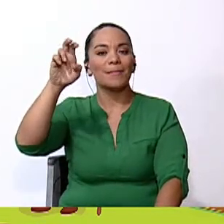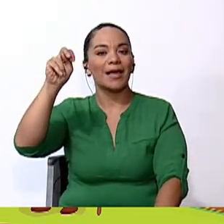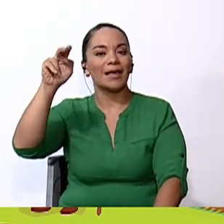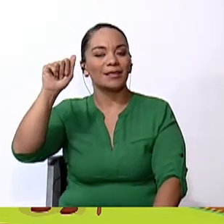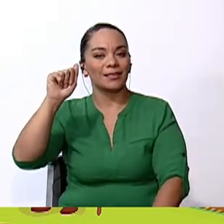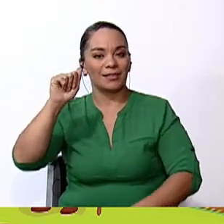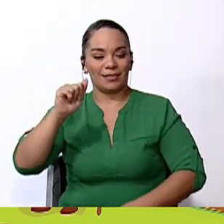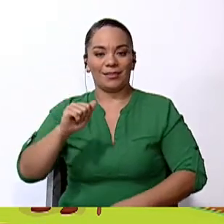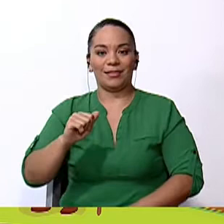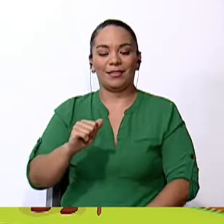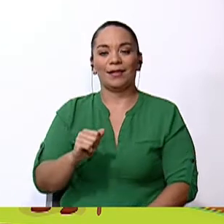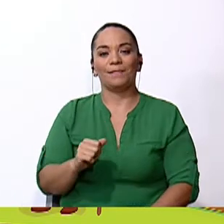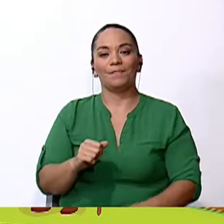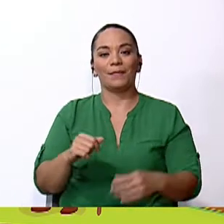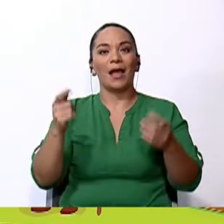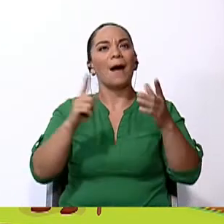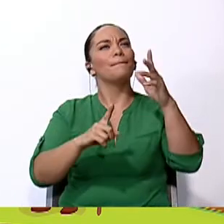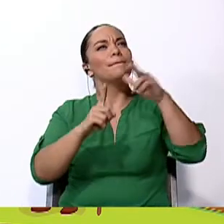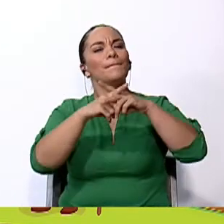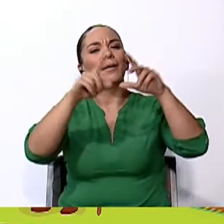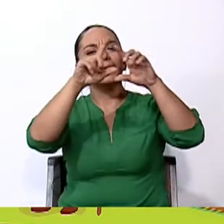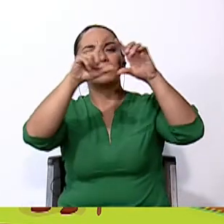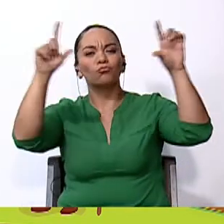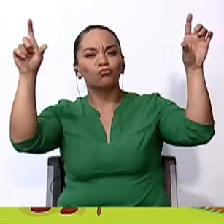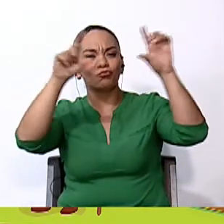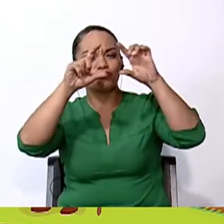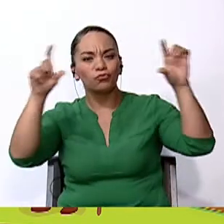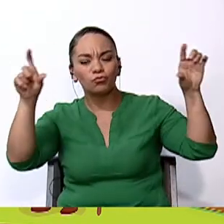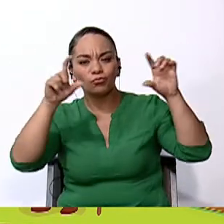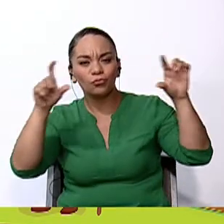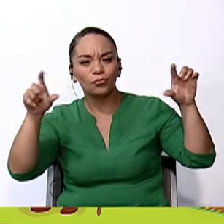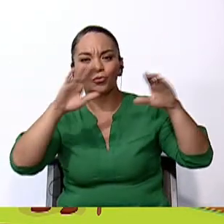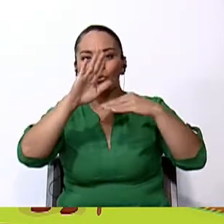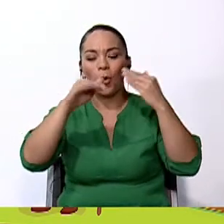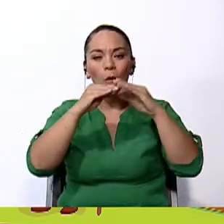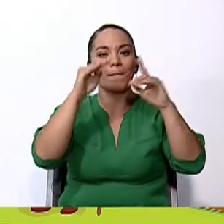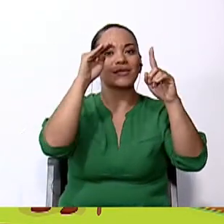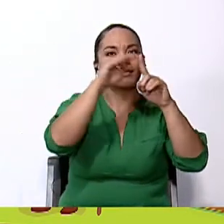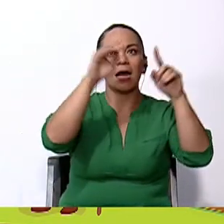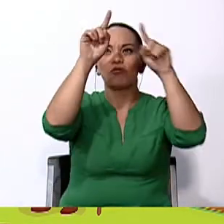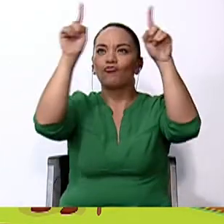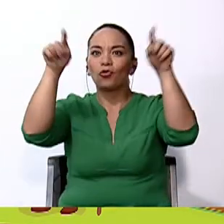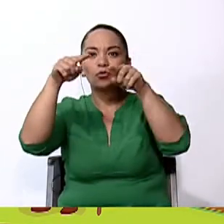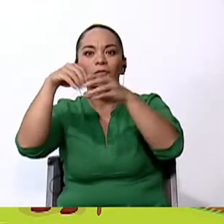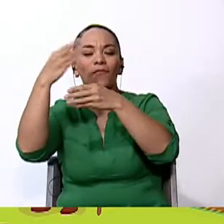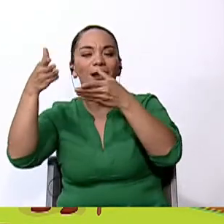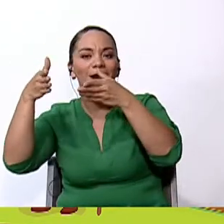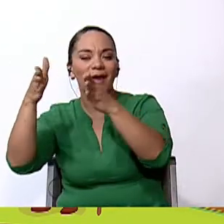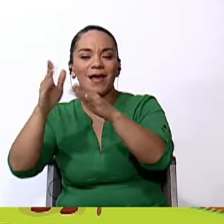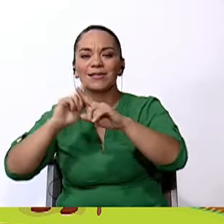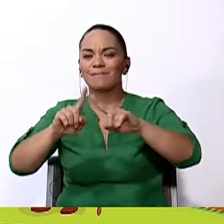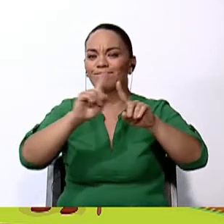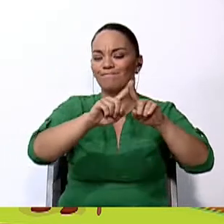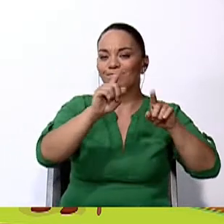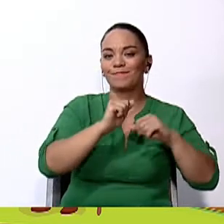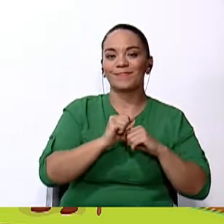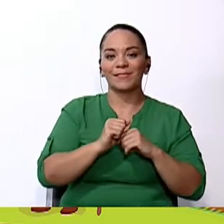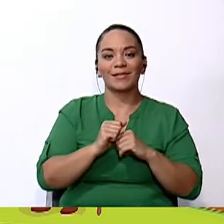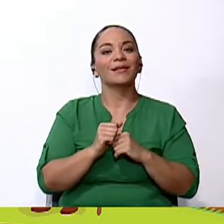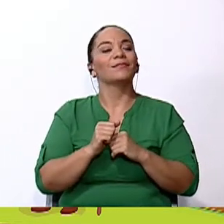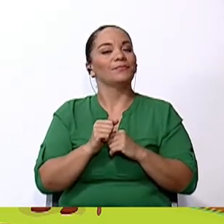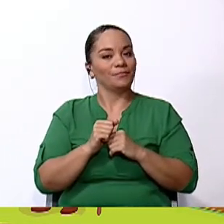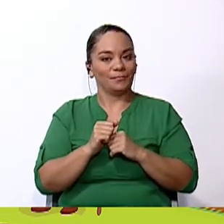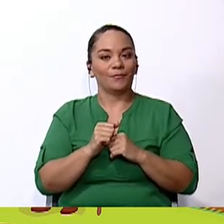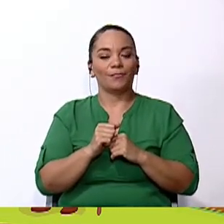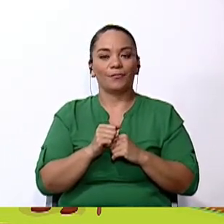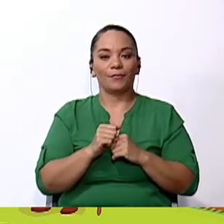en los rótulos, en los mensajes de texto y, claro, tiene su forma correcta de realizarlos.